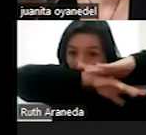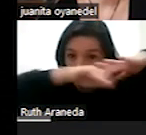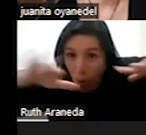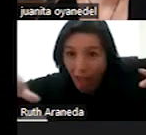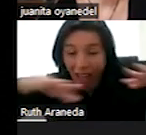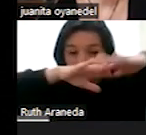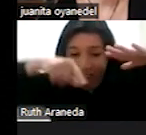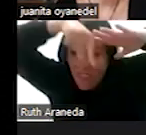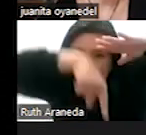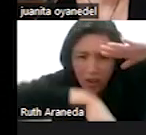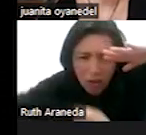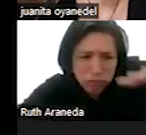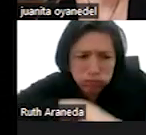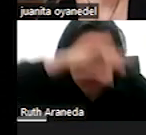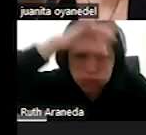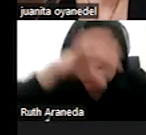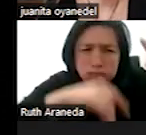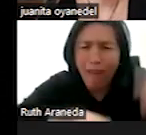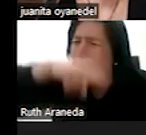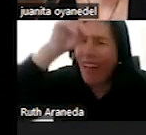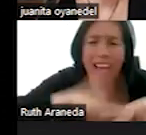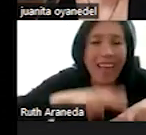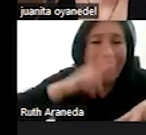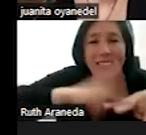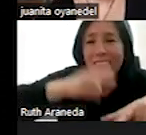ha estado encontrando evidencias de paleofauna, o